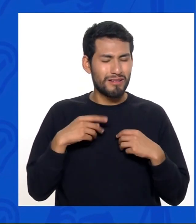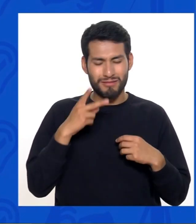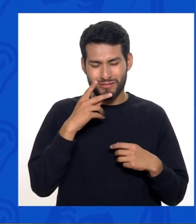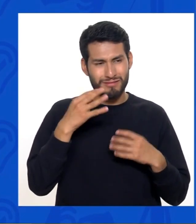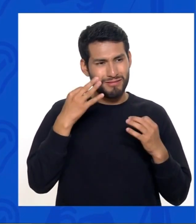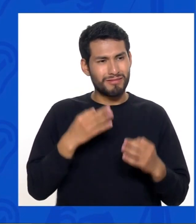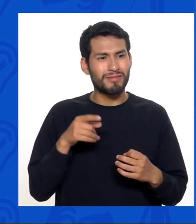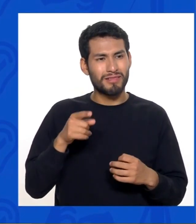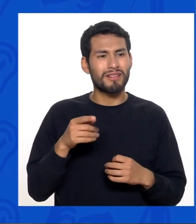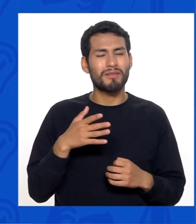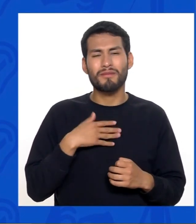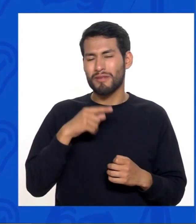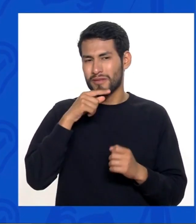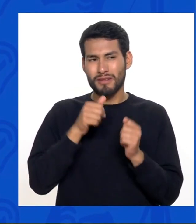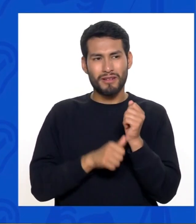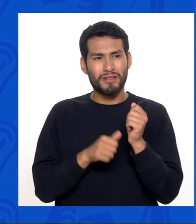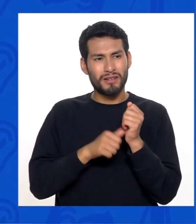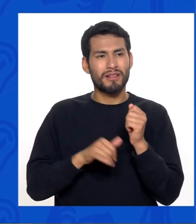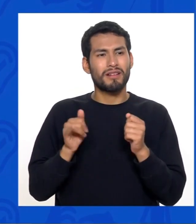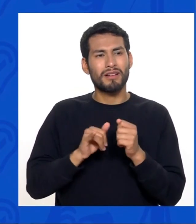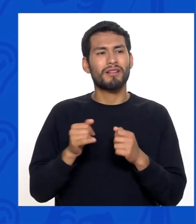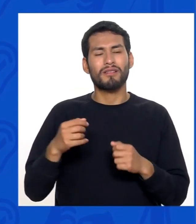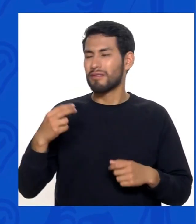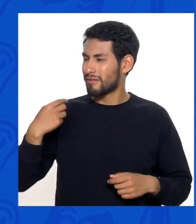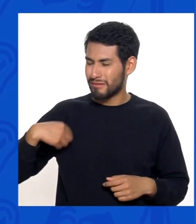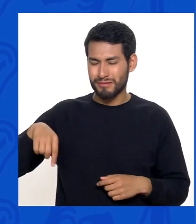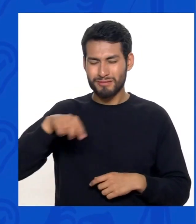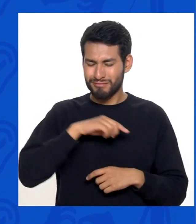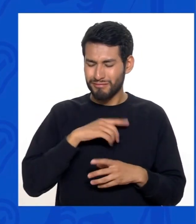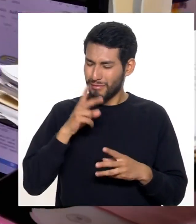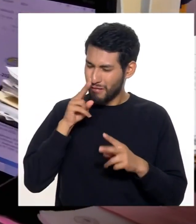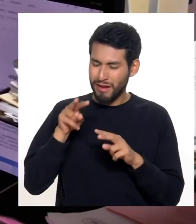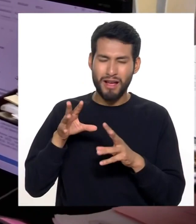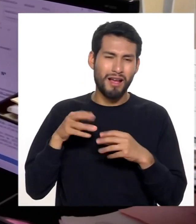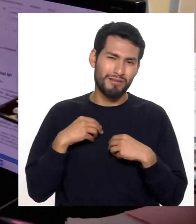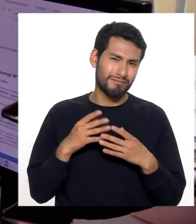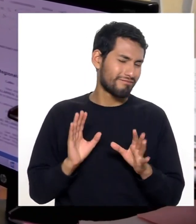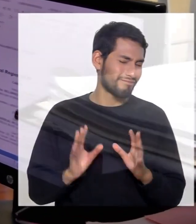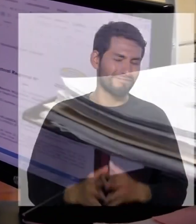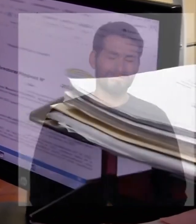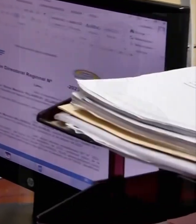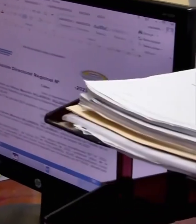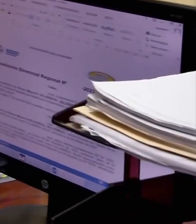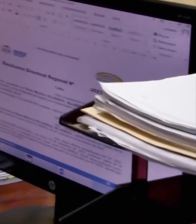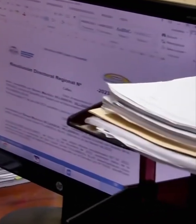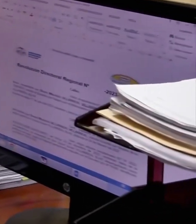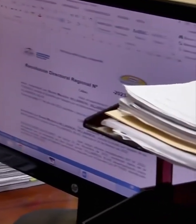la nueva realidad por parte de mi hermana y también por parte de nosotros.